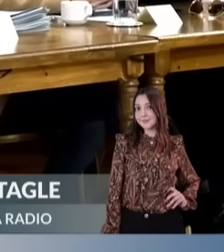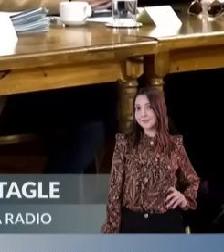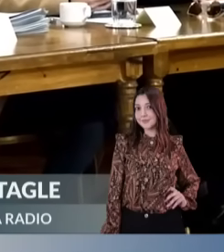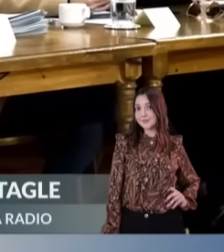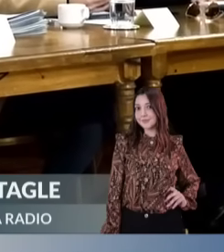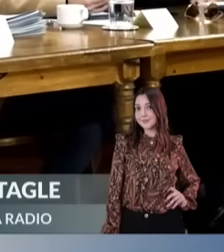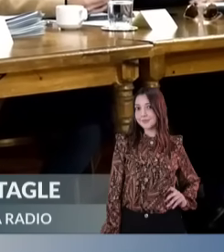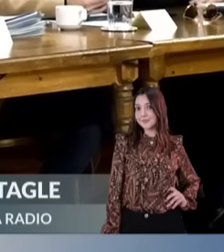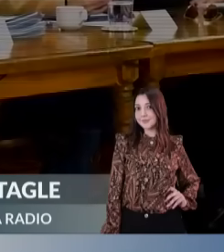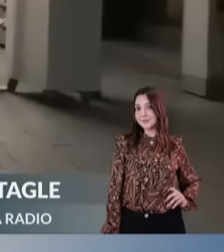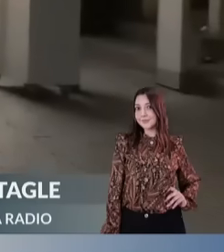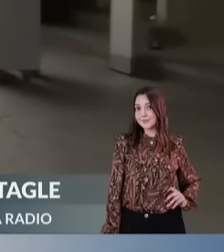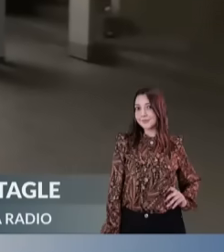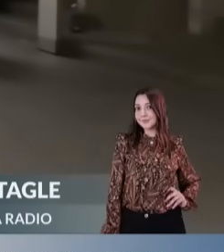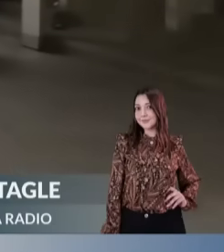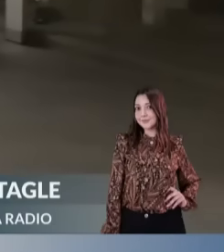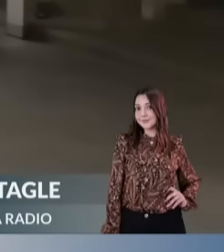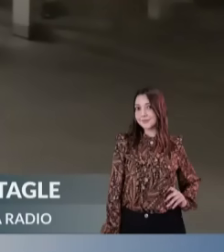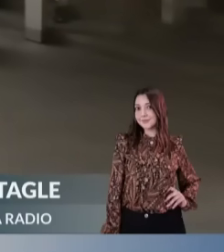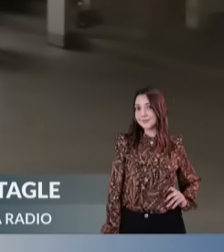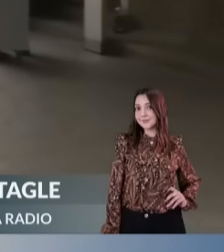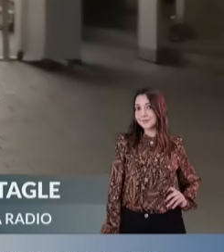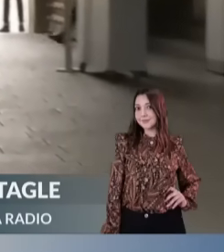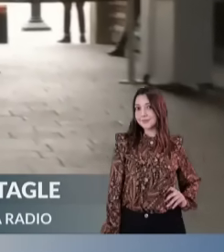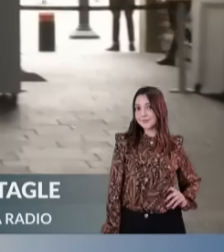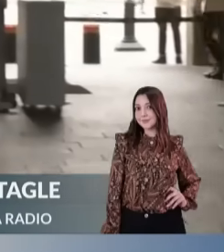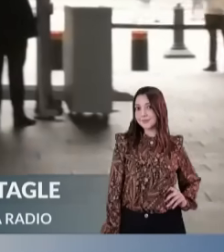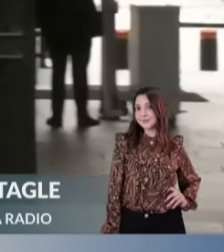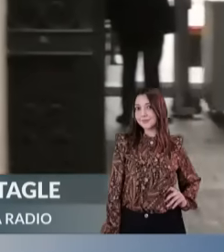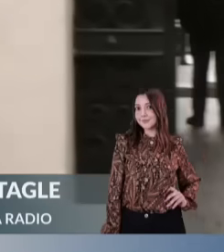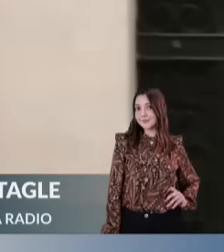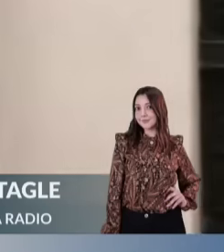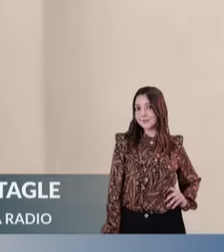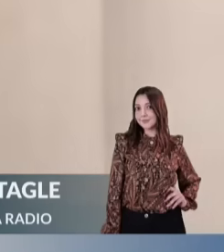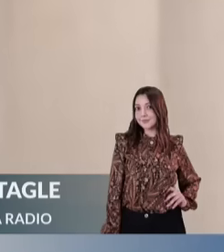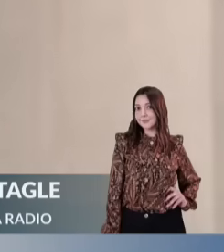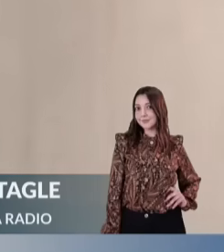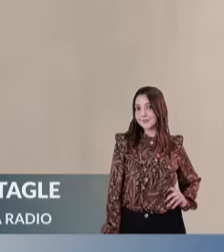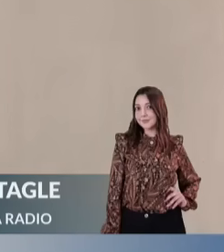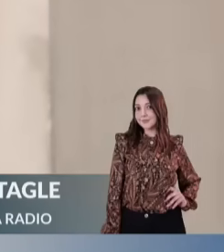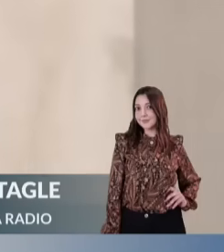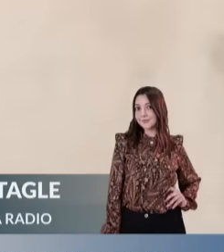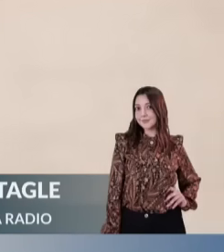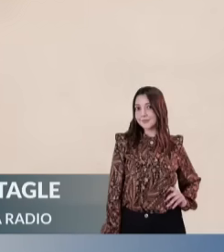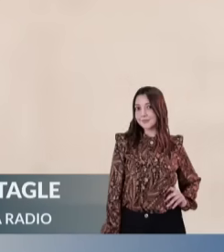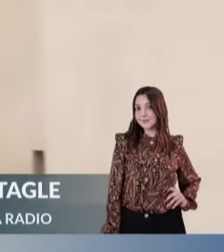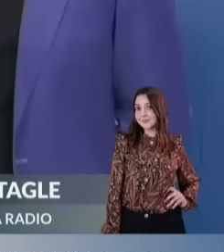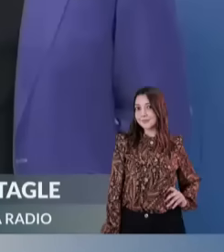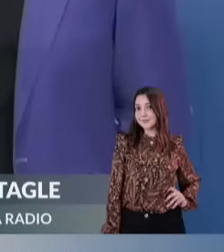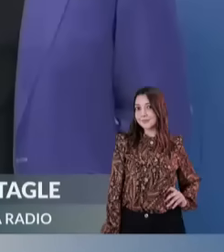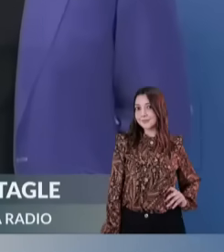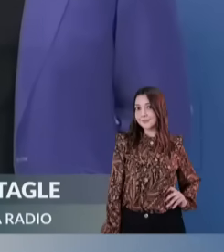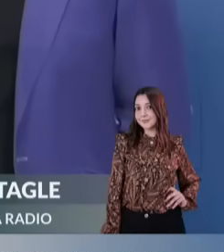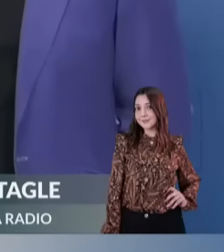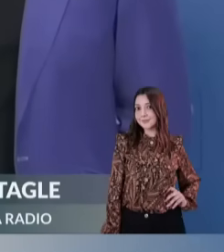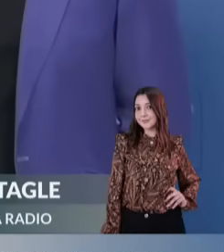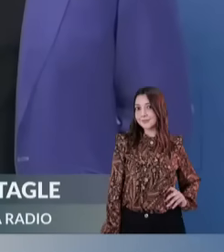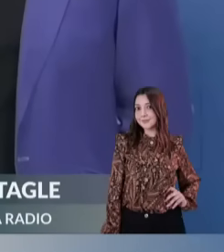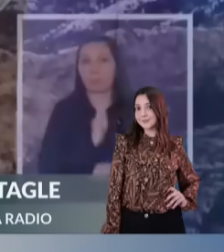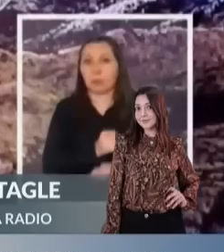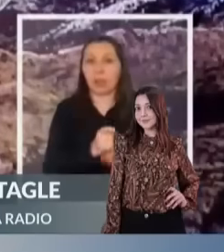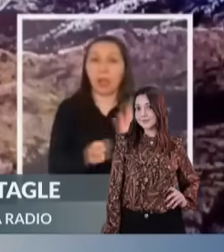de estos cursos para cumplir la normativa y que las autoridades no pueden justificar con que tuvieron o no una capacitación.